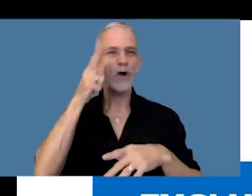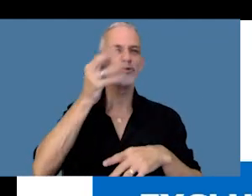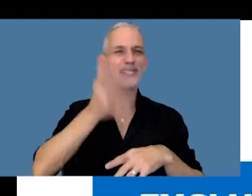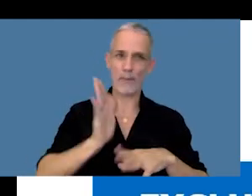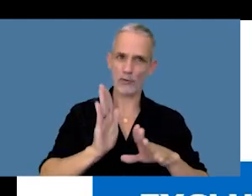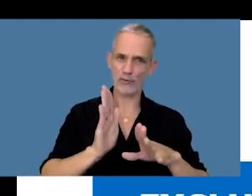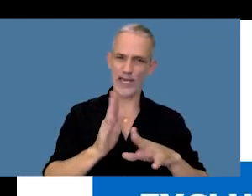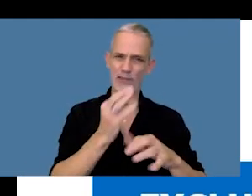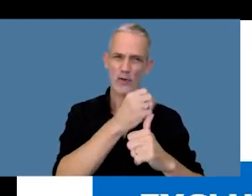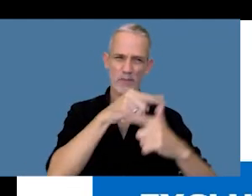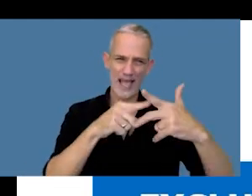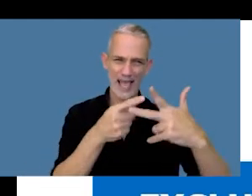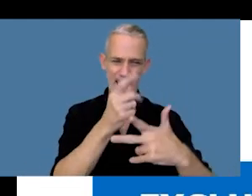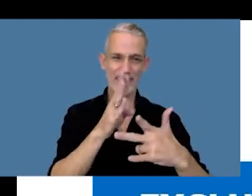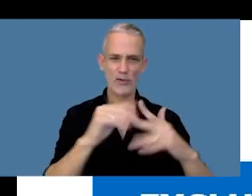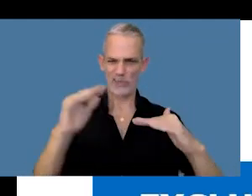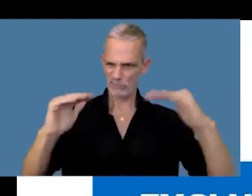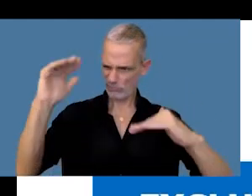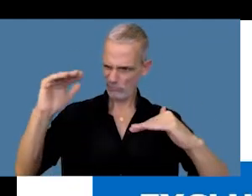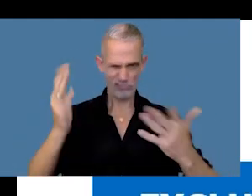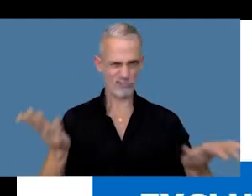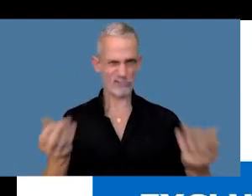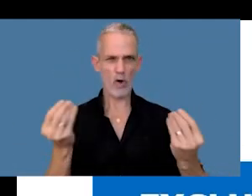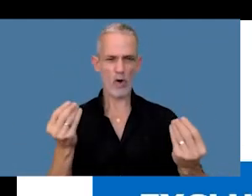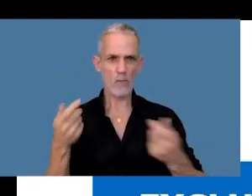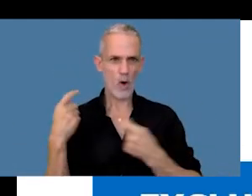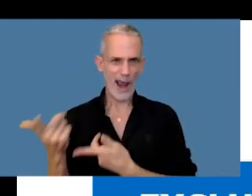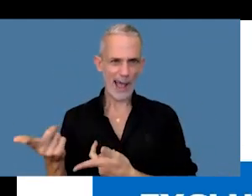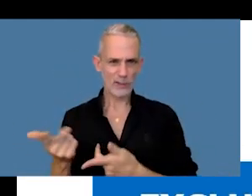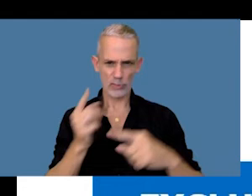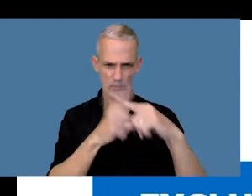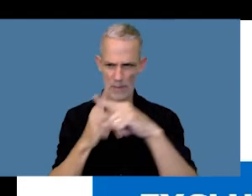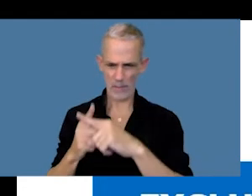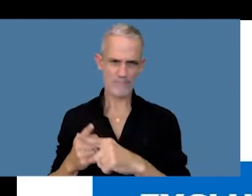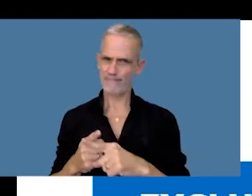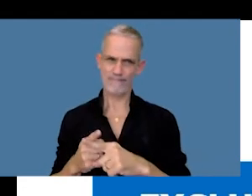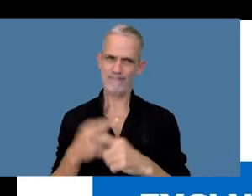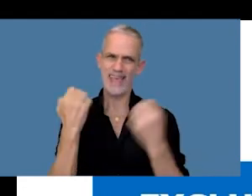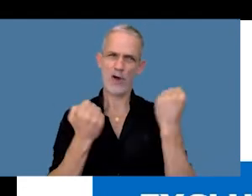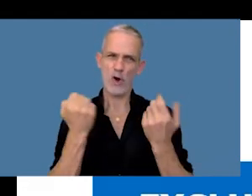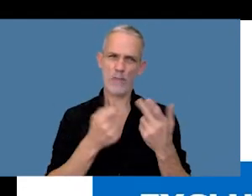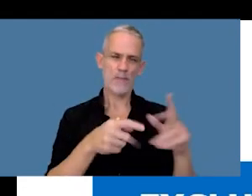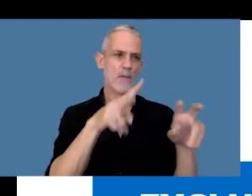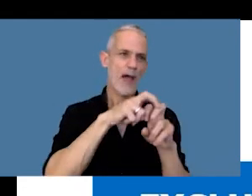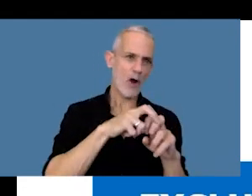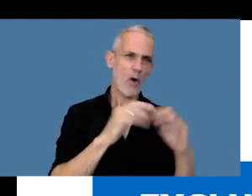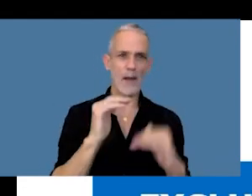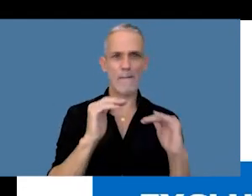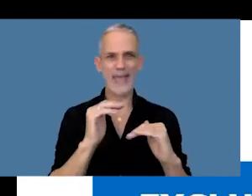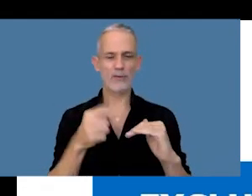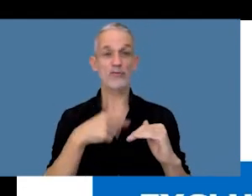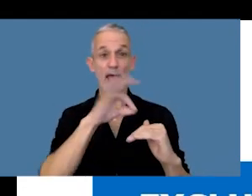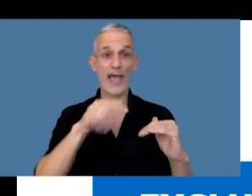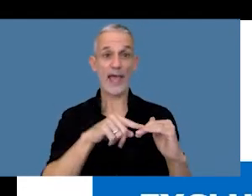la categoría K. Habría un desfasaje. ¿Cómo se hace? No se cumple la ecuación básica de la economía. Es decir, lo que gano, ¿qué hago?